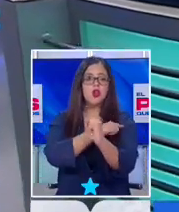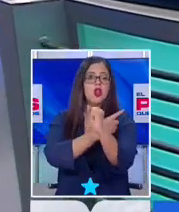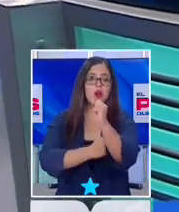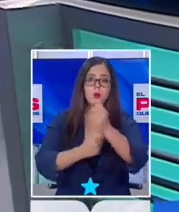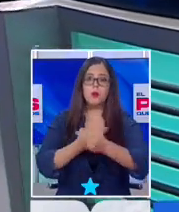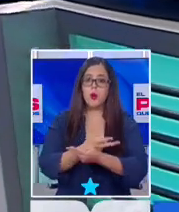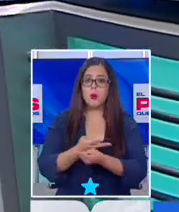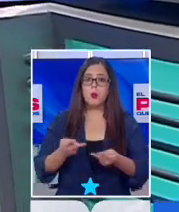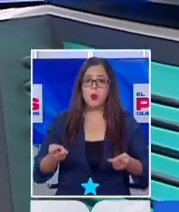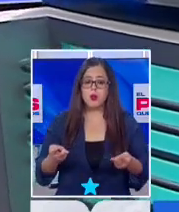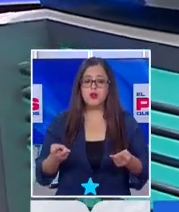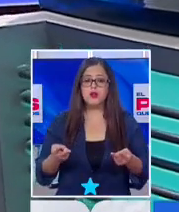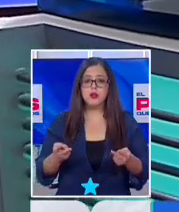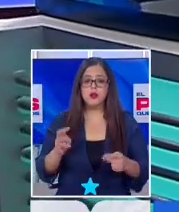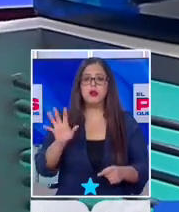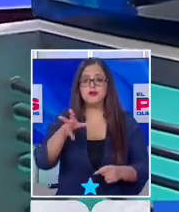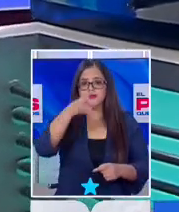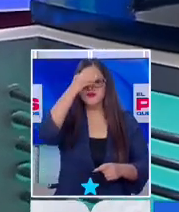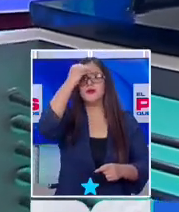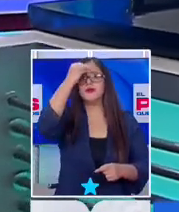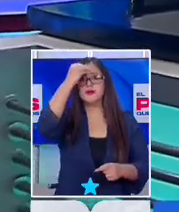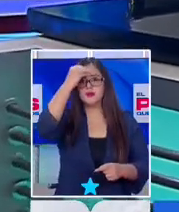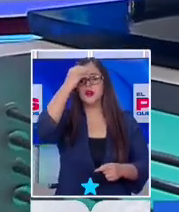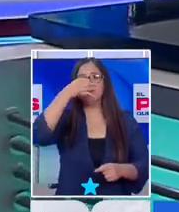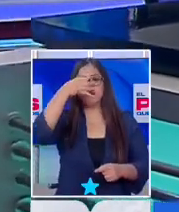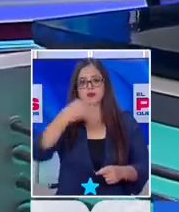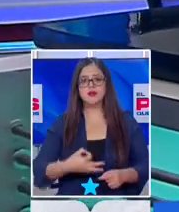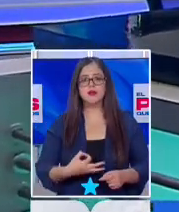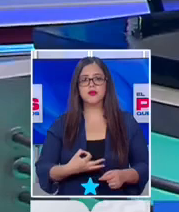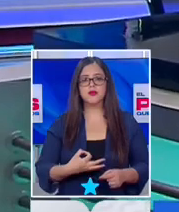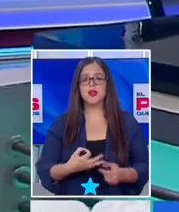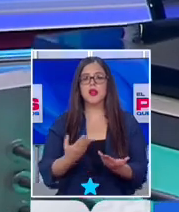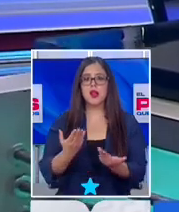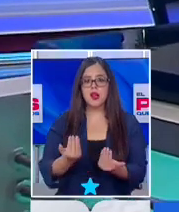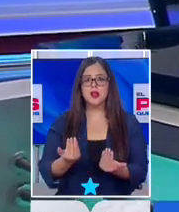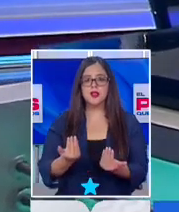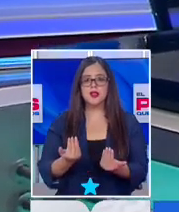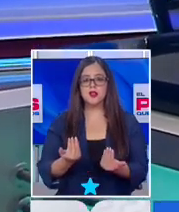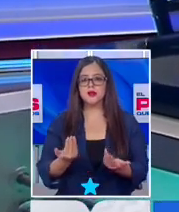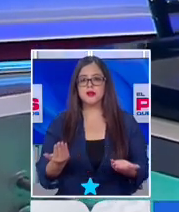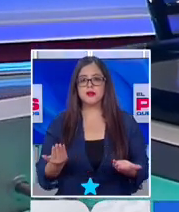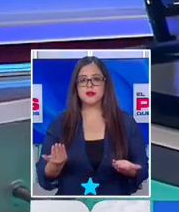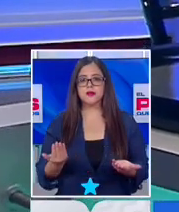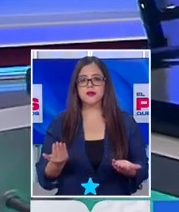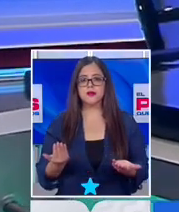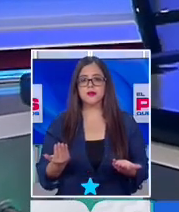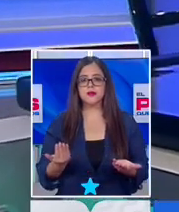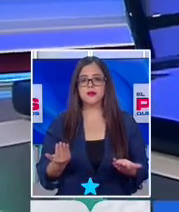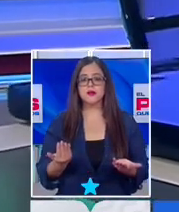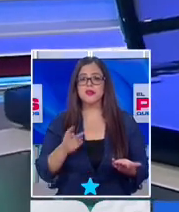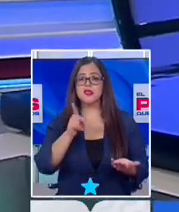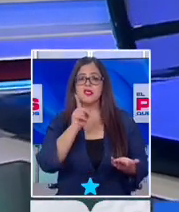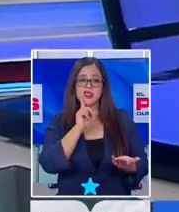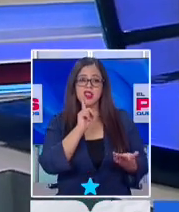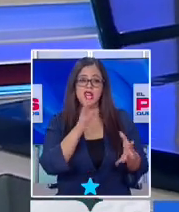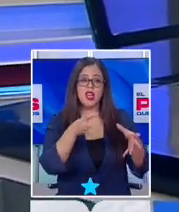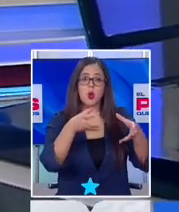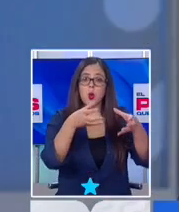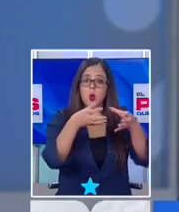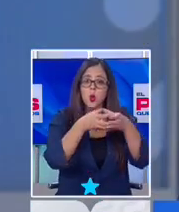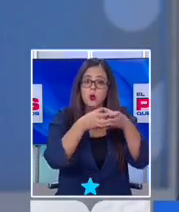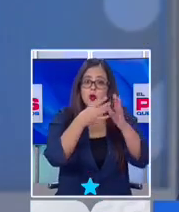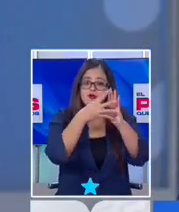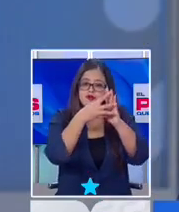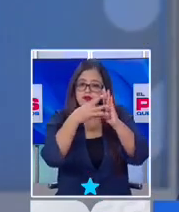que me dado cuenta y he llegado al convencimiento más profundo que es necesario tener una cámara espejo pero si